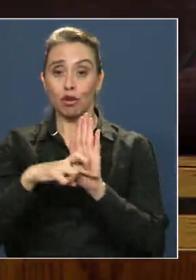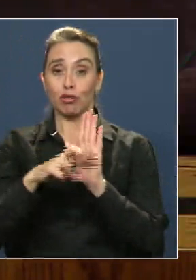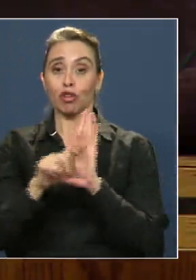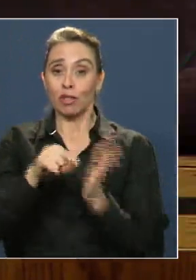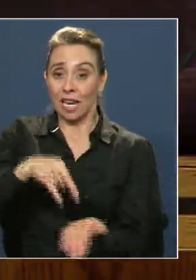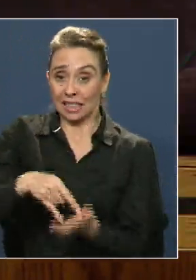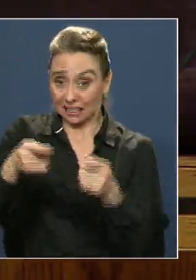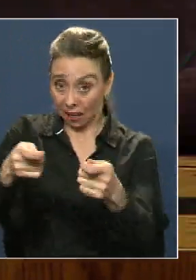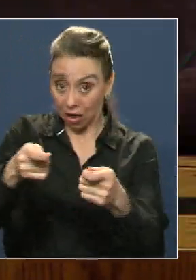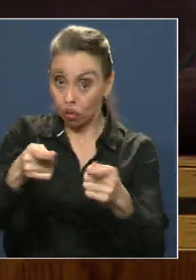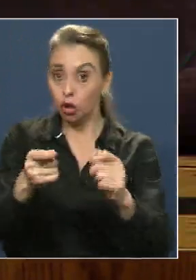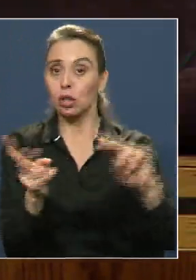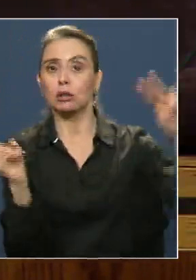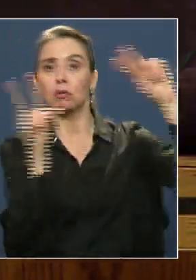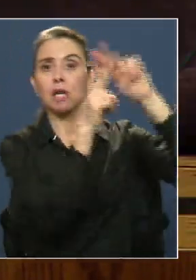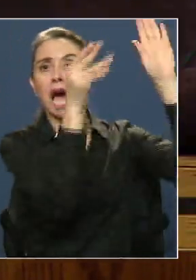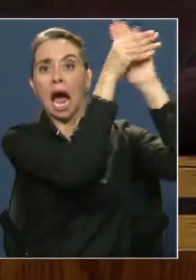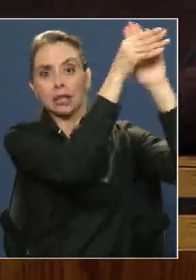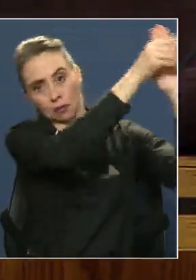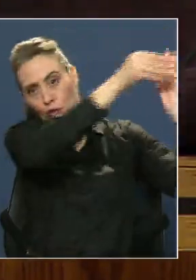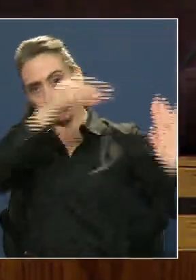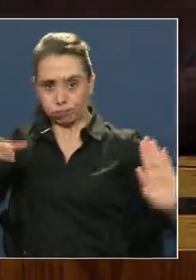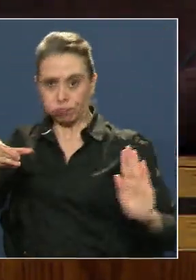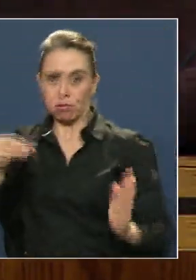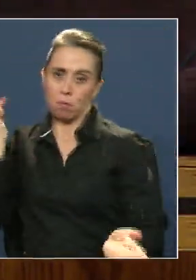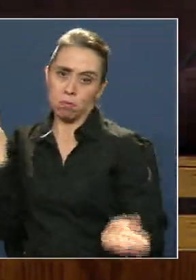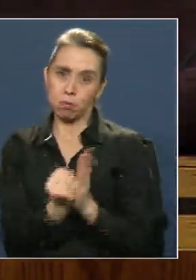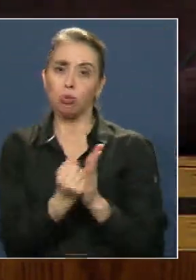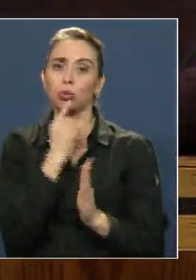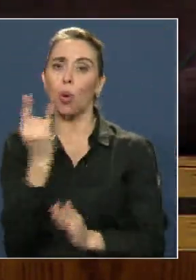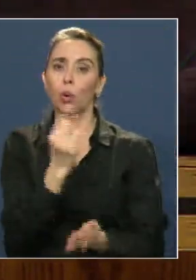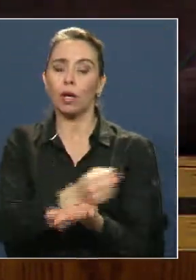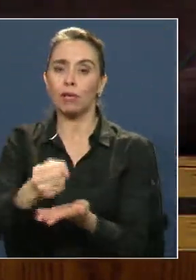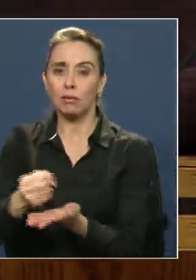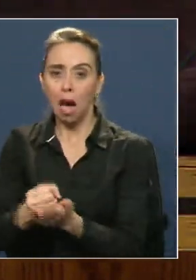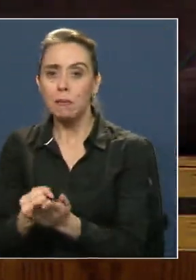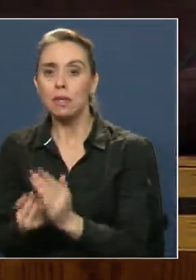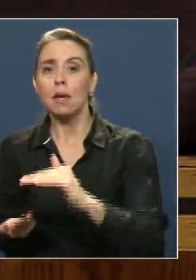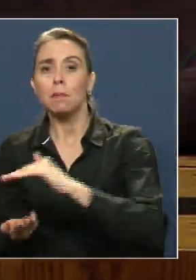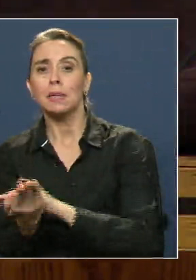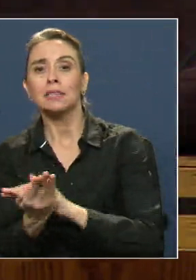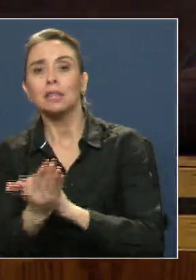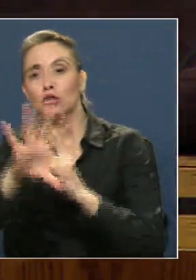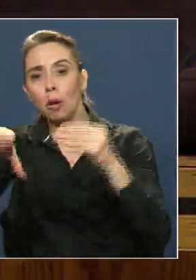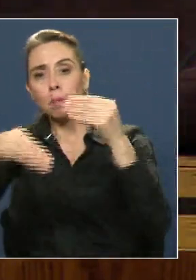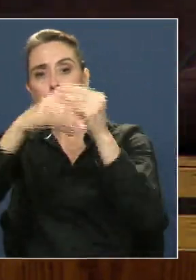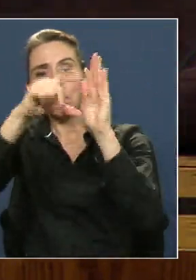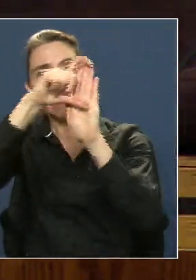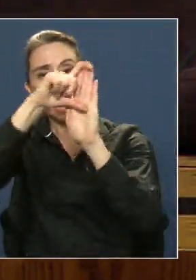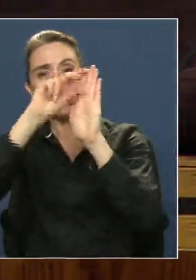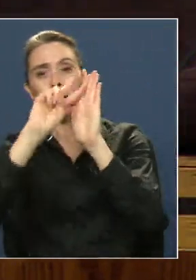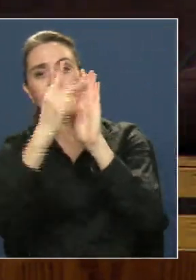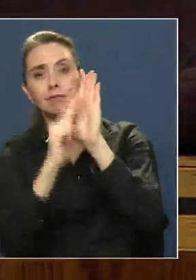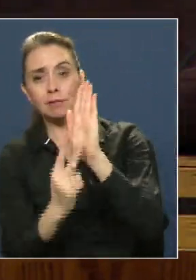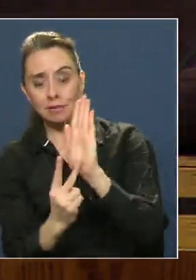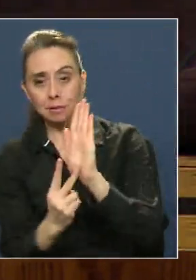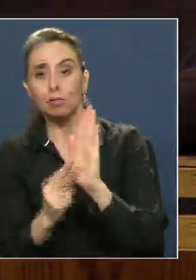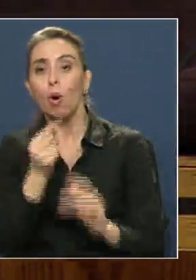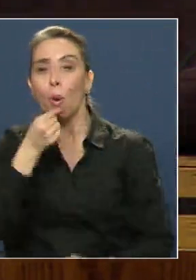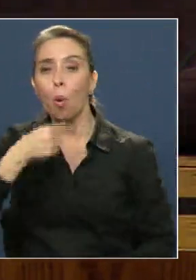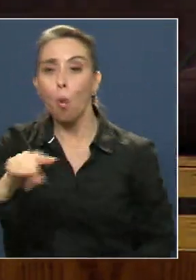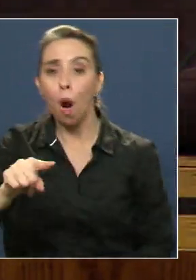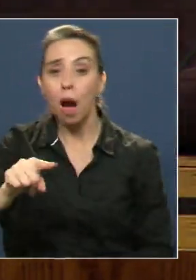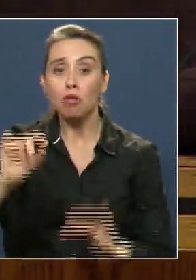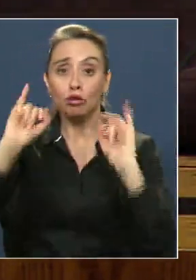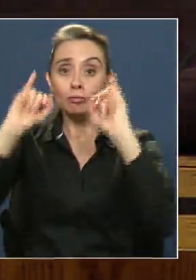le puso urgencia al debate, presentó una indicación sustitutiva y muy pronto vamos a tener ley en